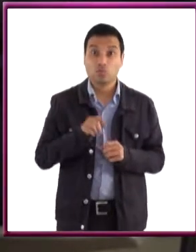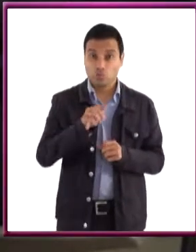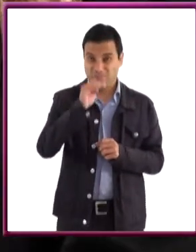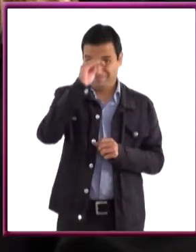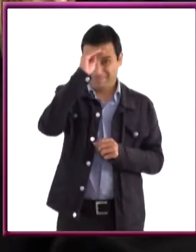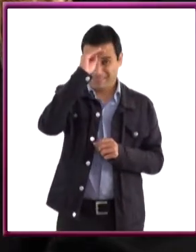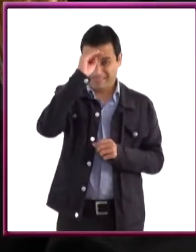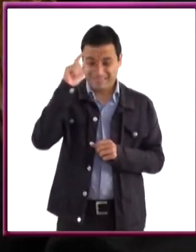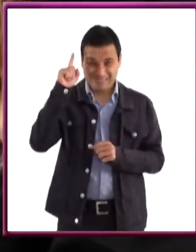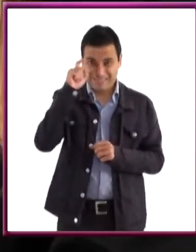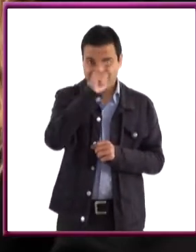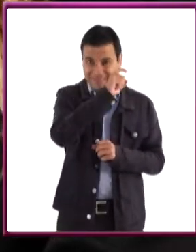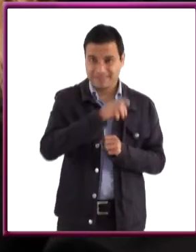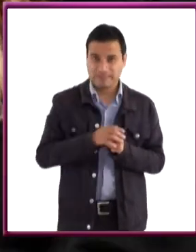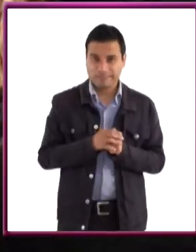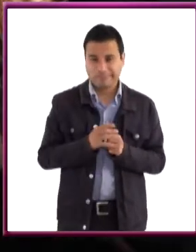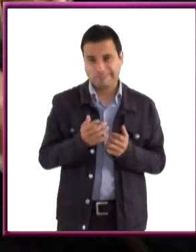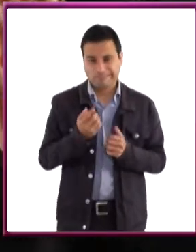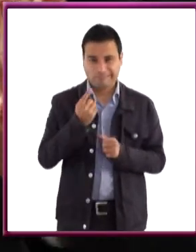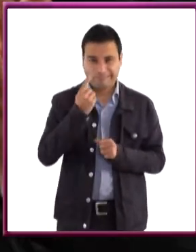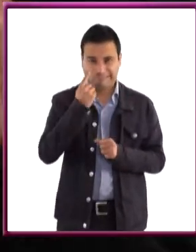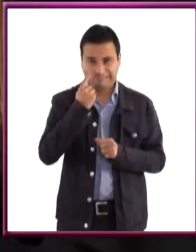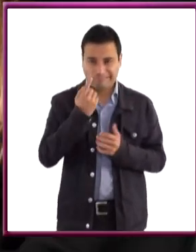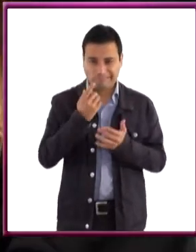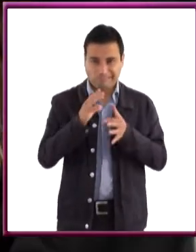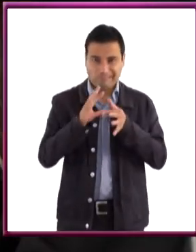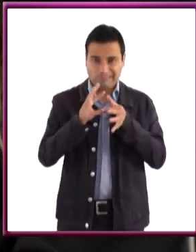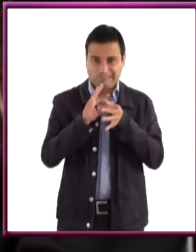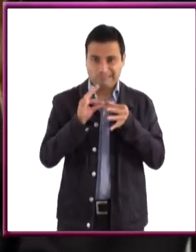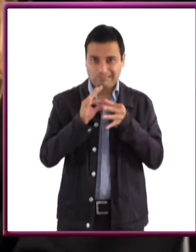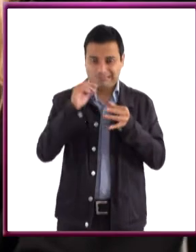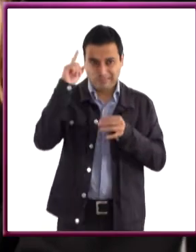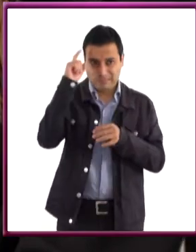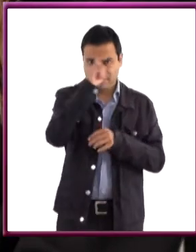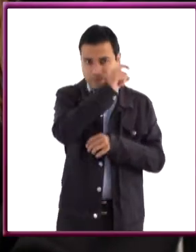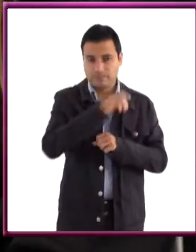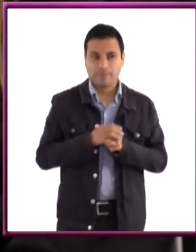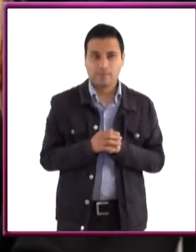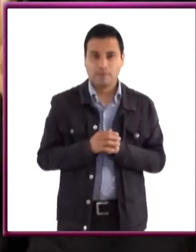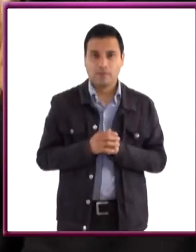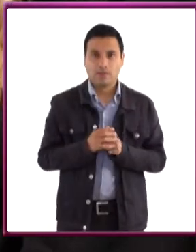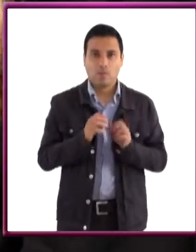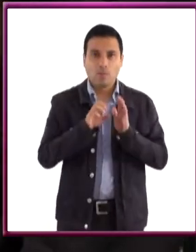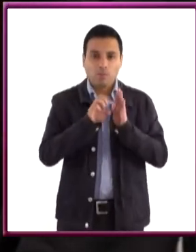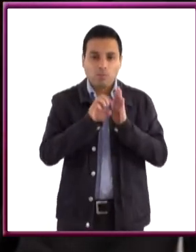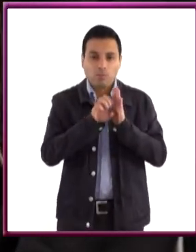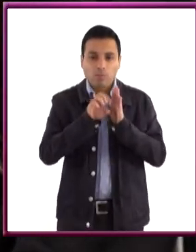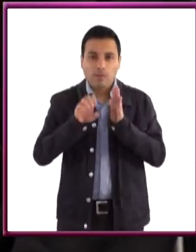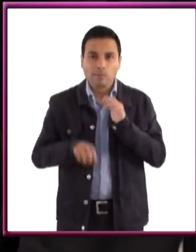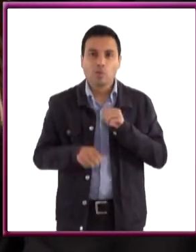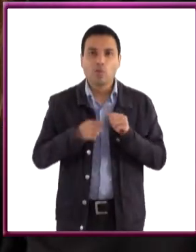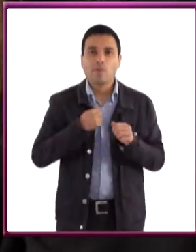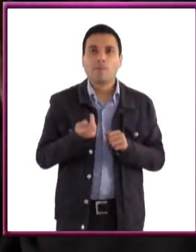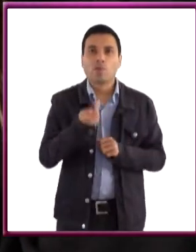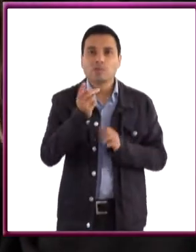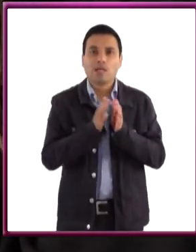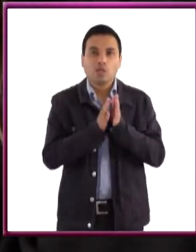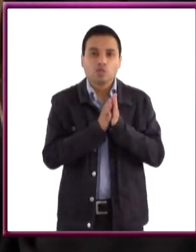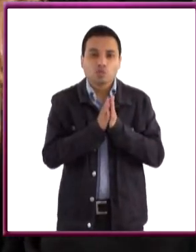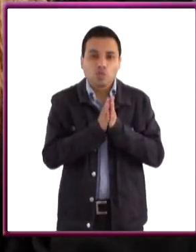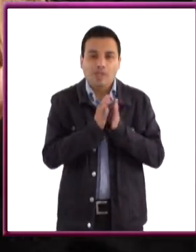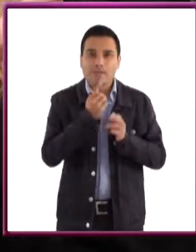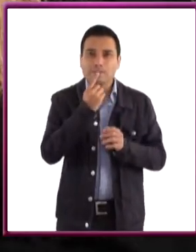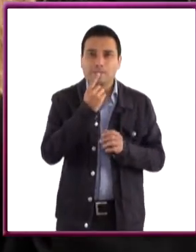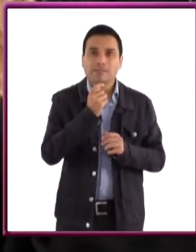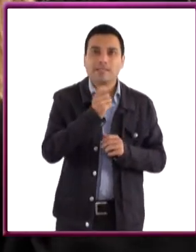difícil definir como con palabras qué es eso de atención plena. Es como si yo te preguntara qué sabe el chocolate o